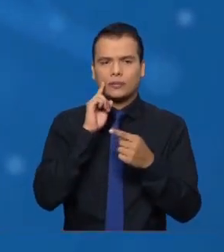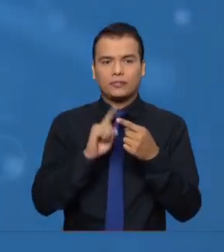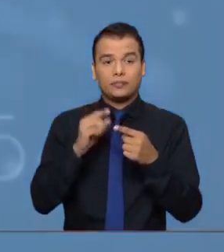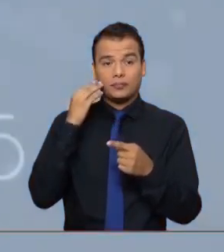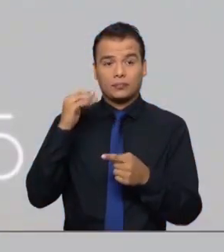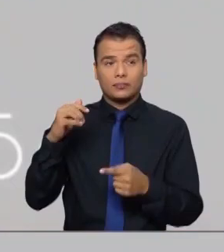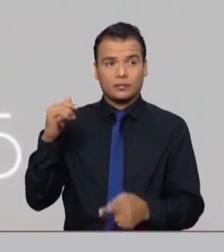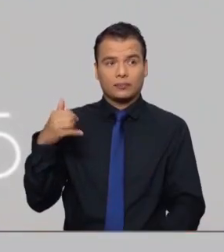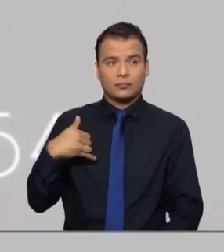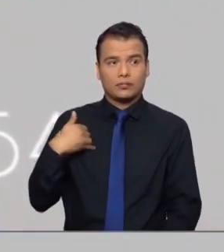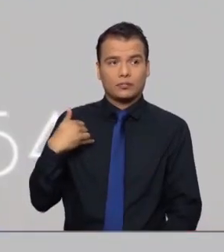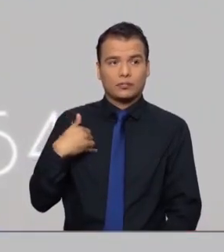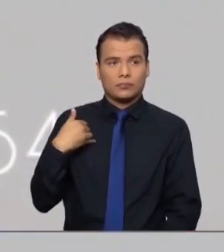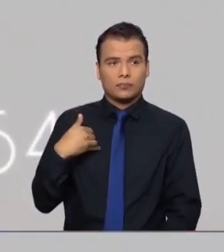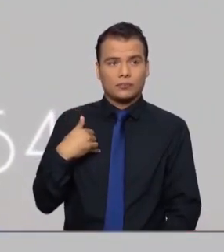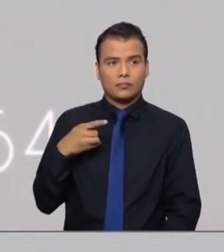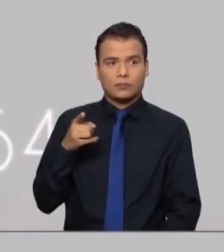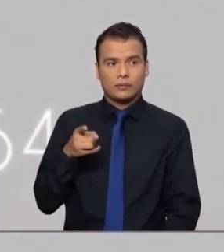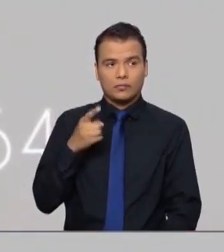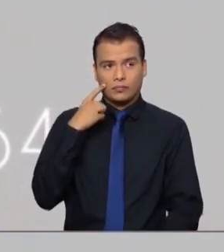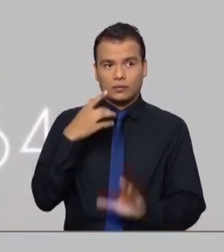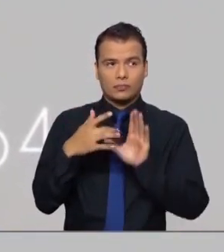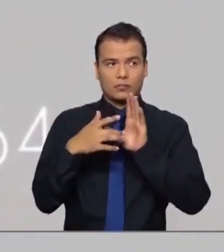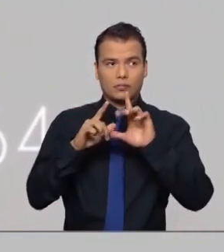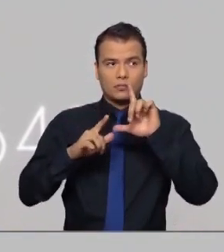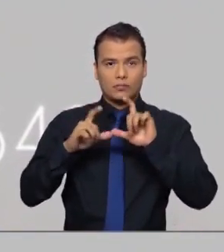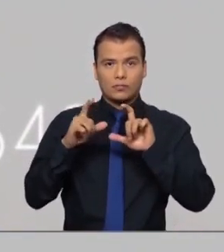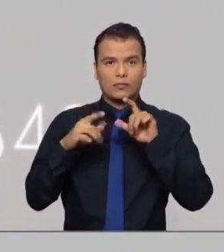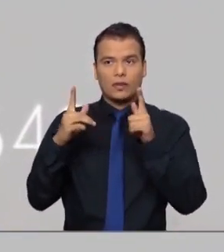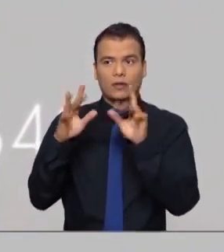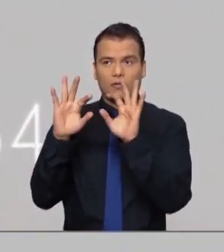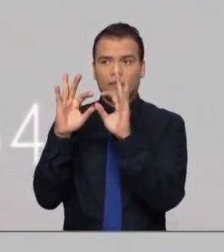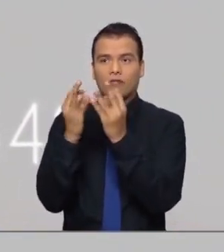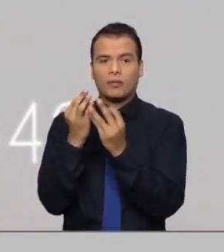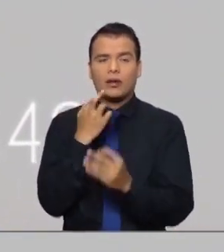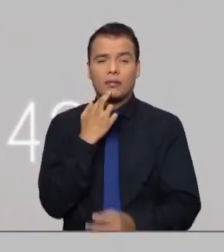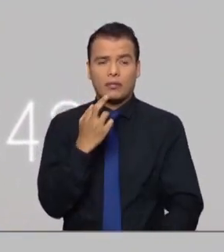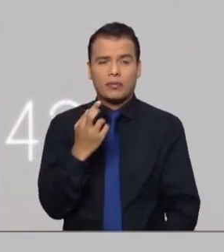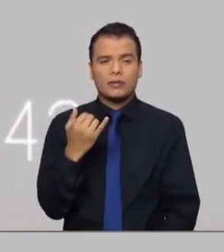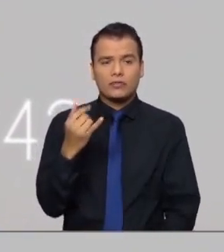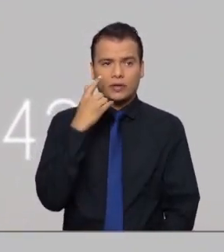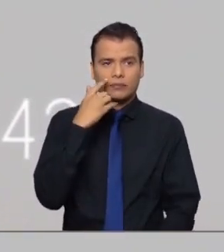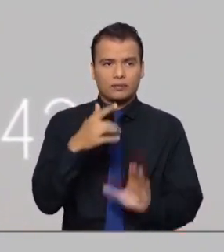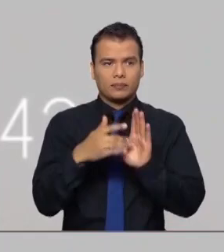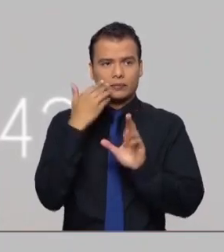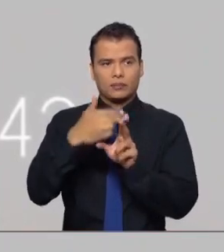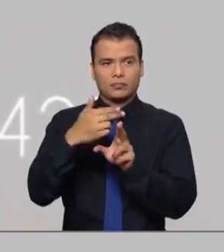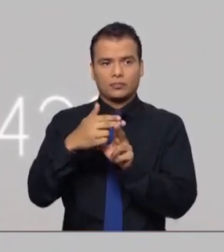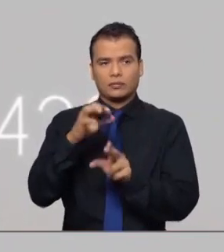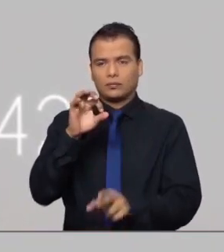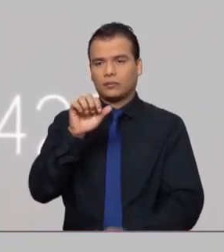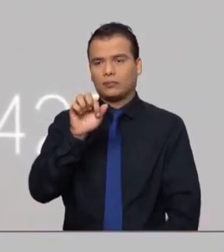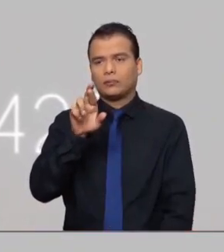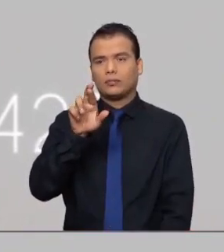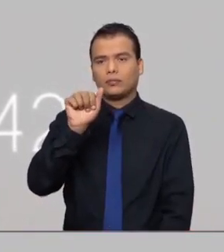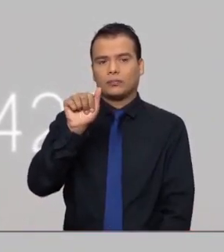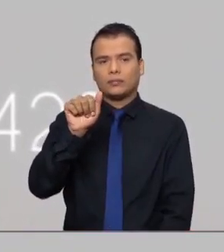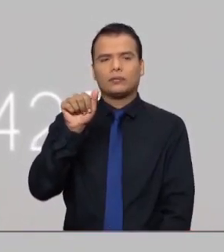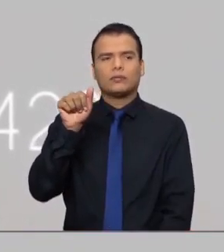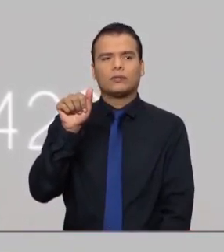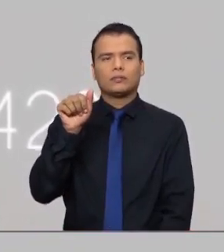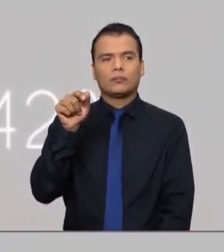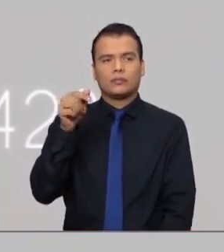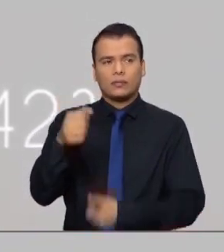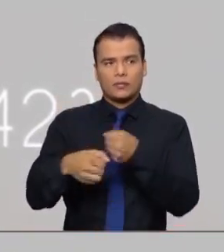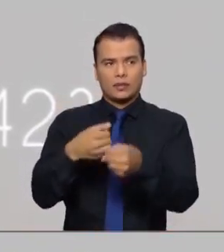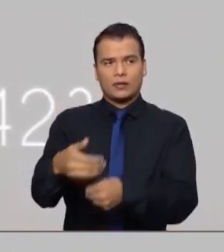La menor que aparece en pantalla y de quien presentamos su fotografía con autorización de sus familiares responde al nombre de Sara Sofía Reina Hurtado.